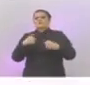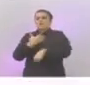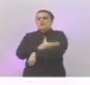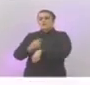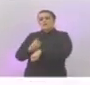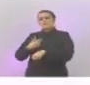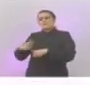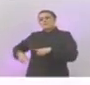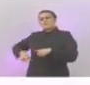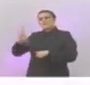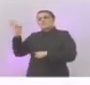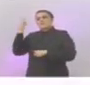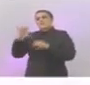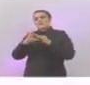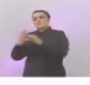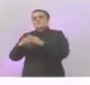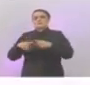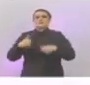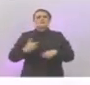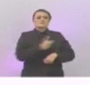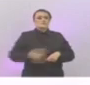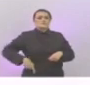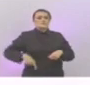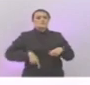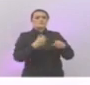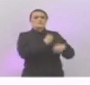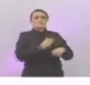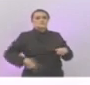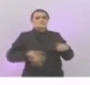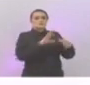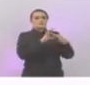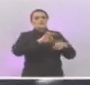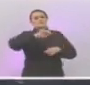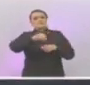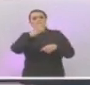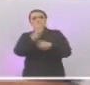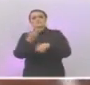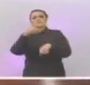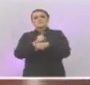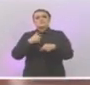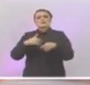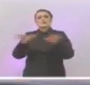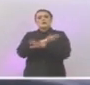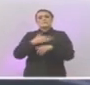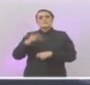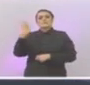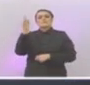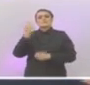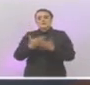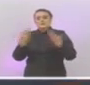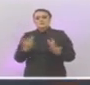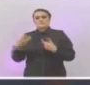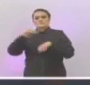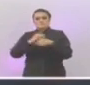el gobierno federal y los municipios. Al día siguiente del cambio de poderes de la federación, instalamos en